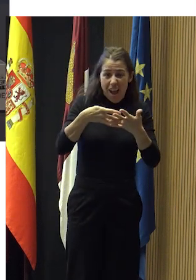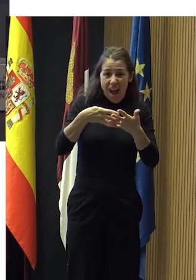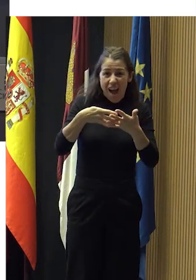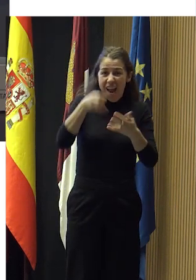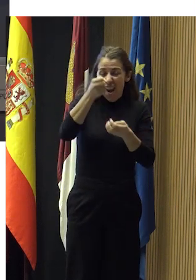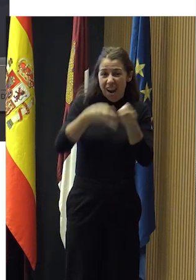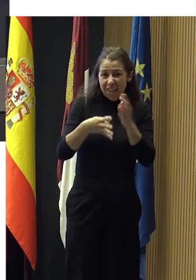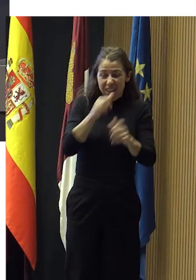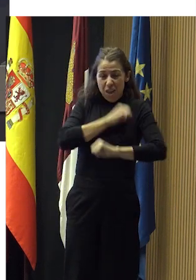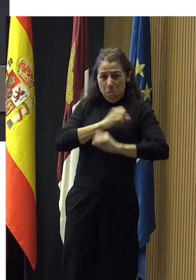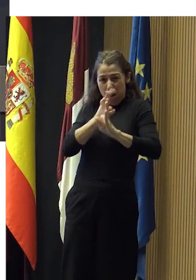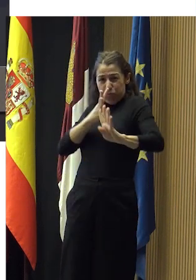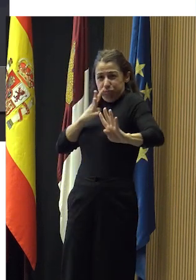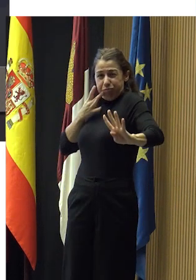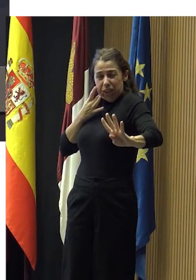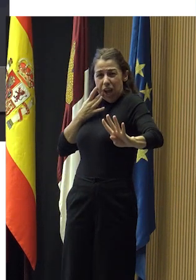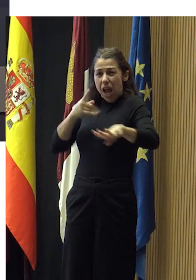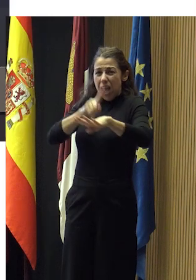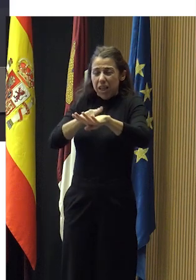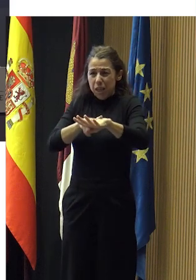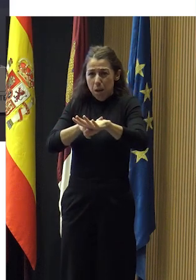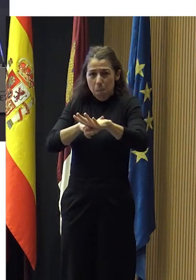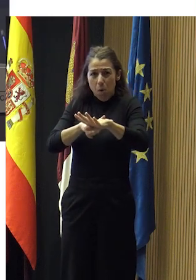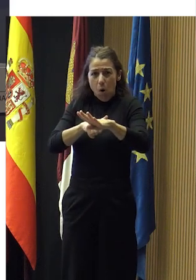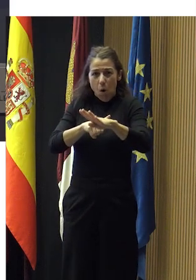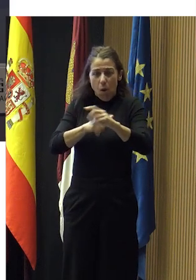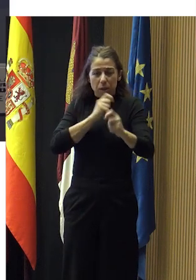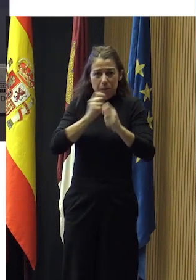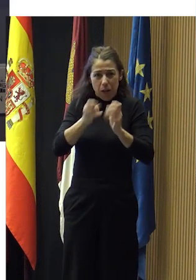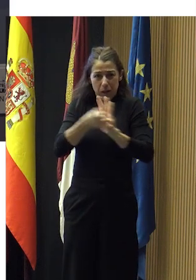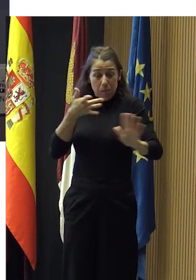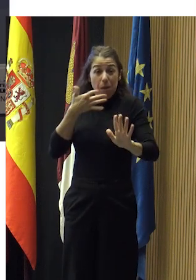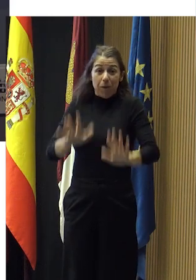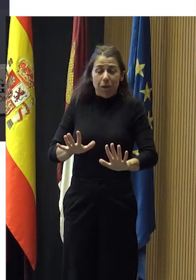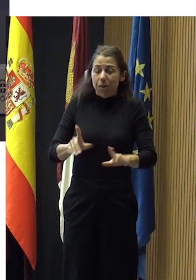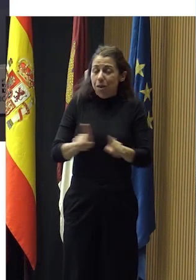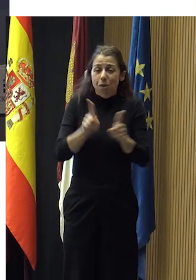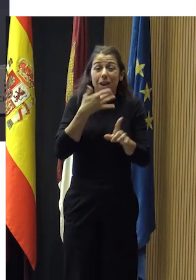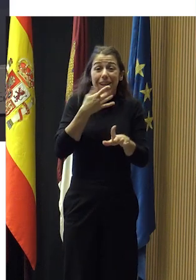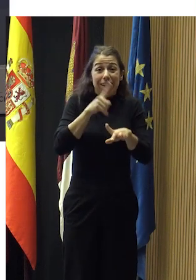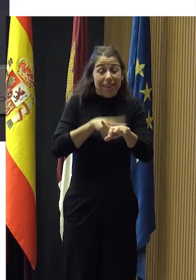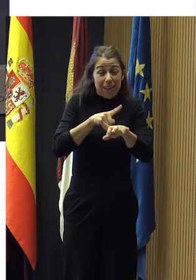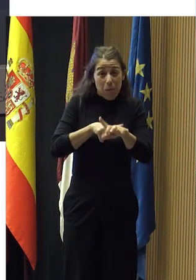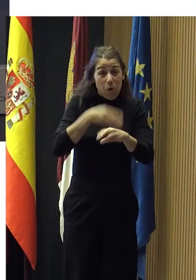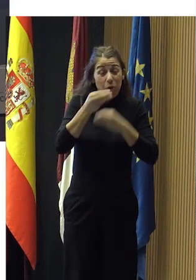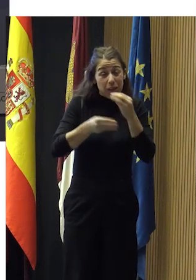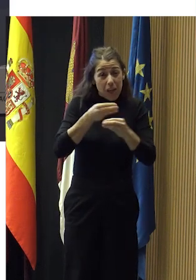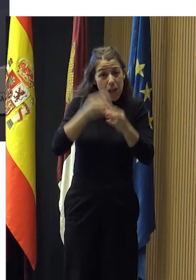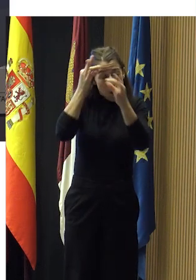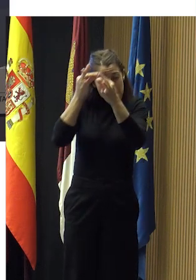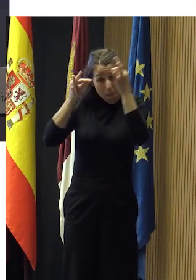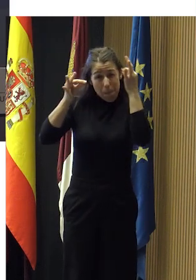que ver muchos pacientes en poco tiempo, todo eso es verdad. Pero eso no implica que el tiempo que tengas lo uses de una manera